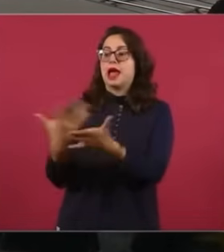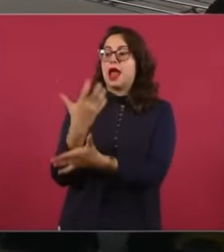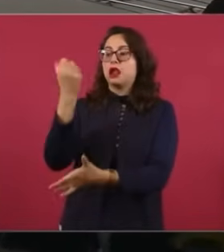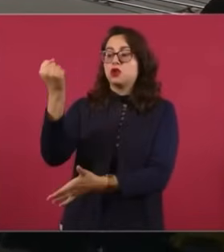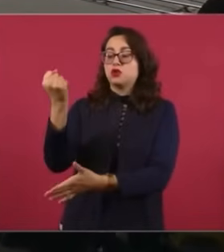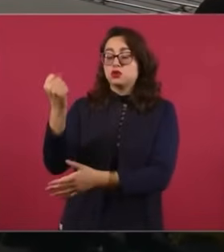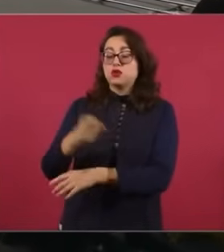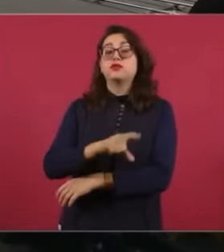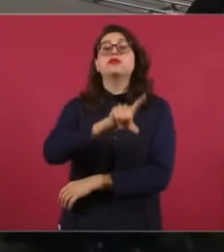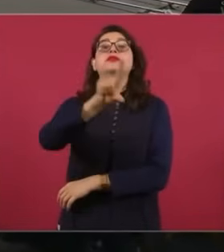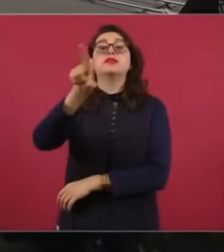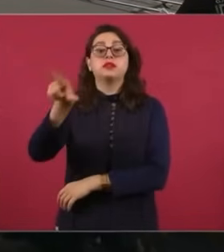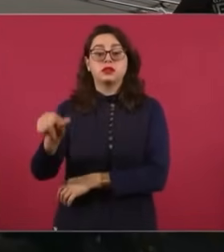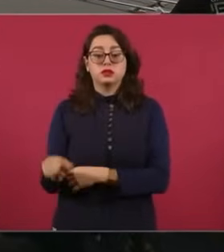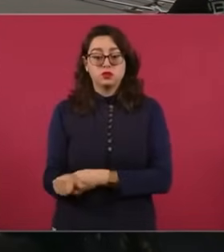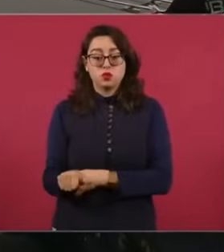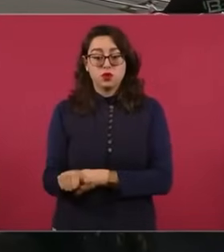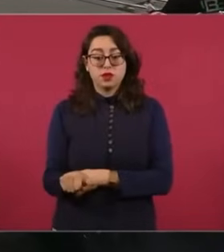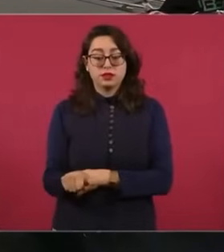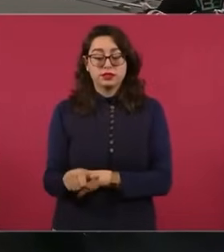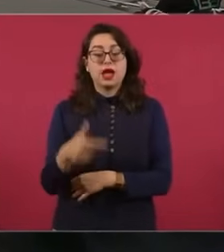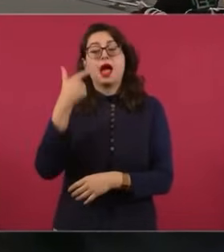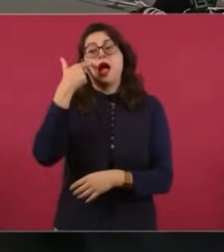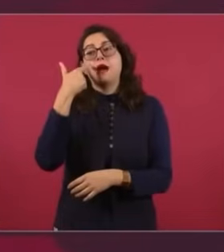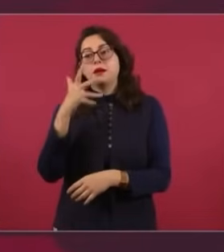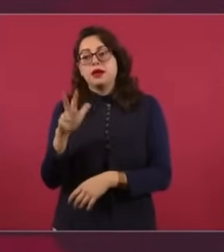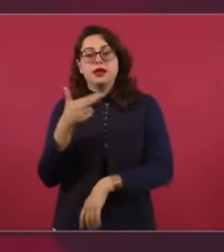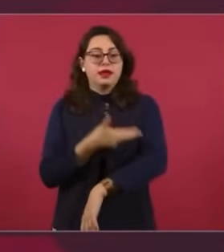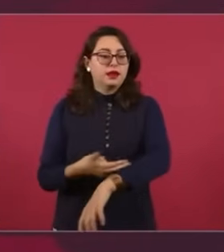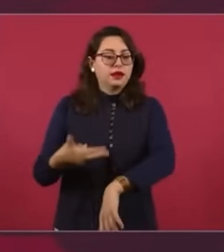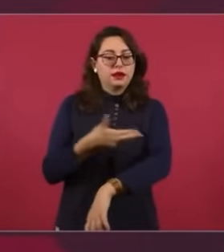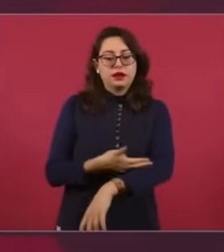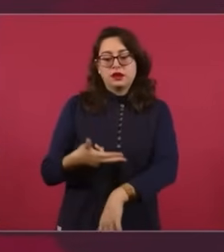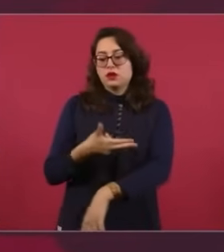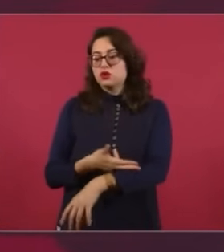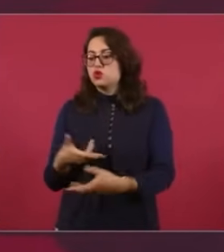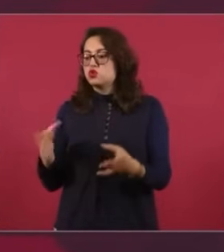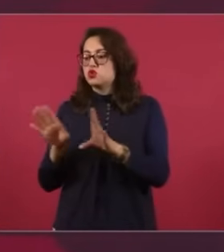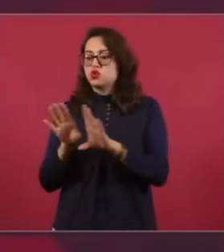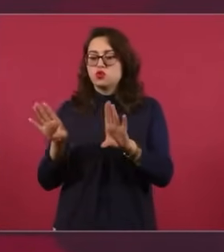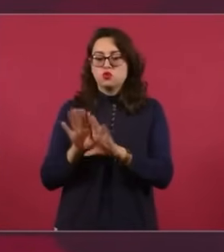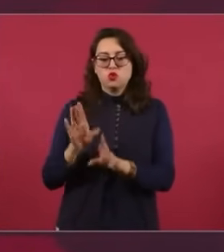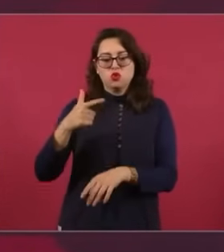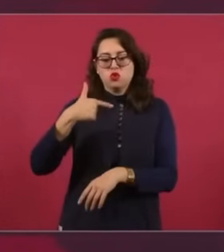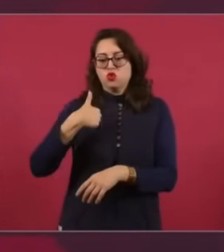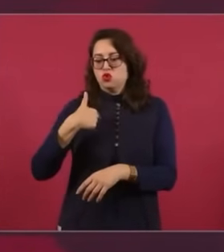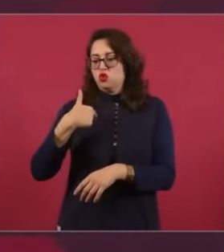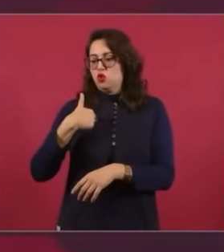vamos a ver cómo le hacemos,